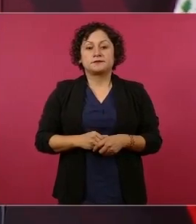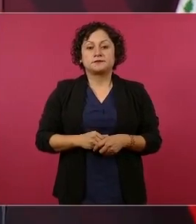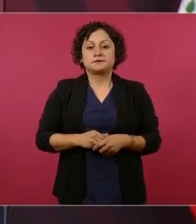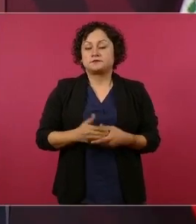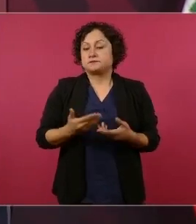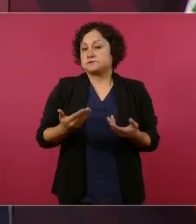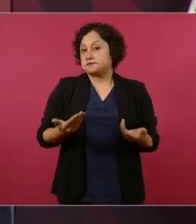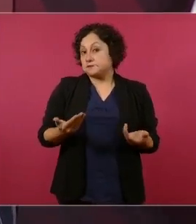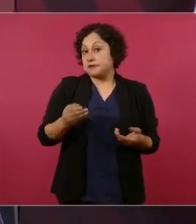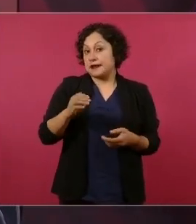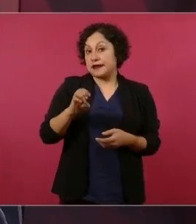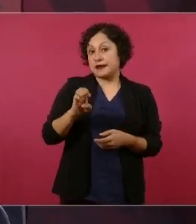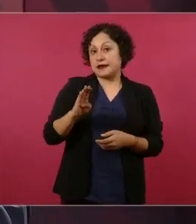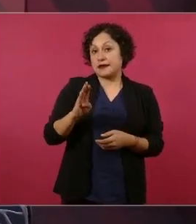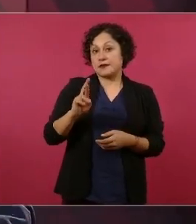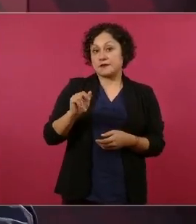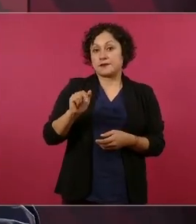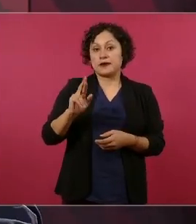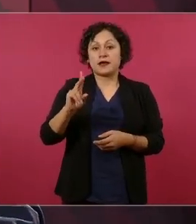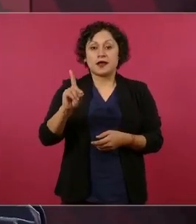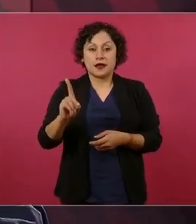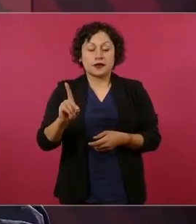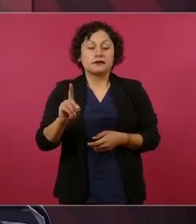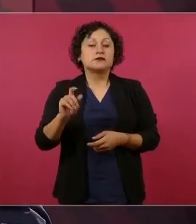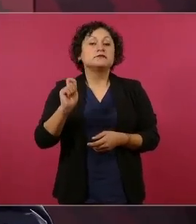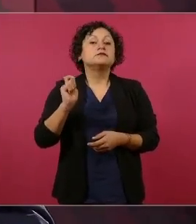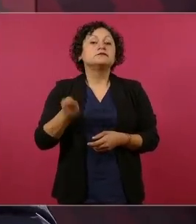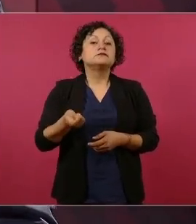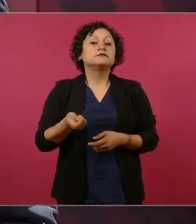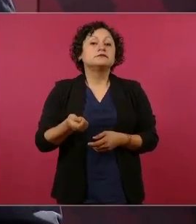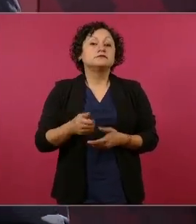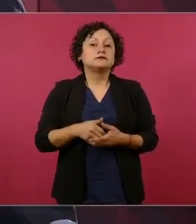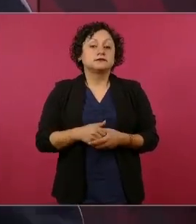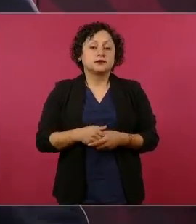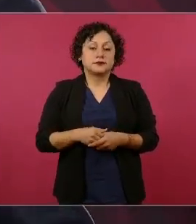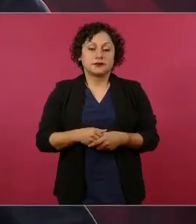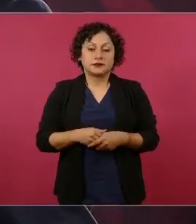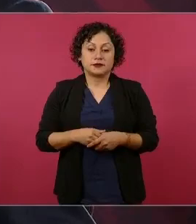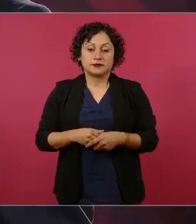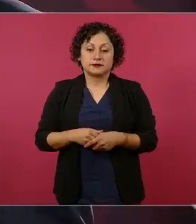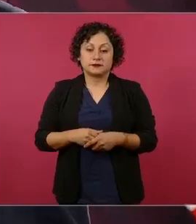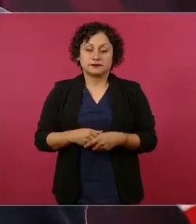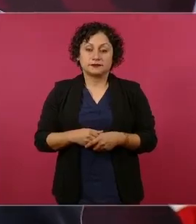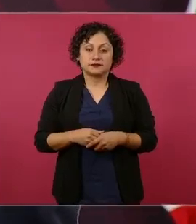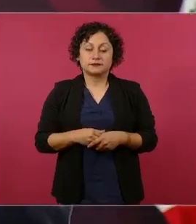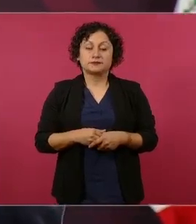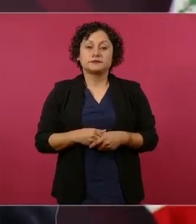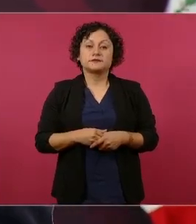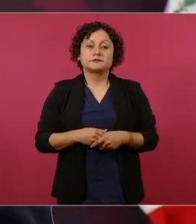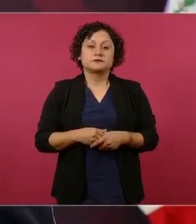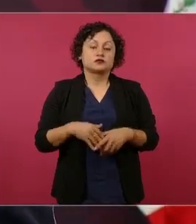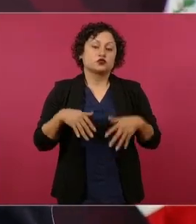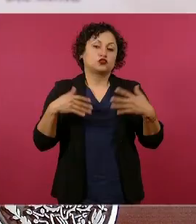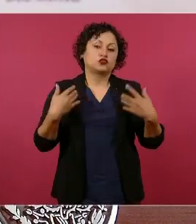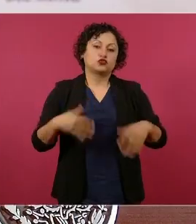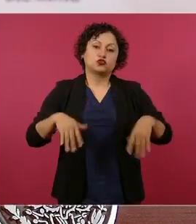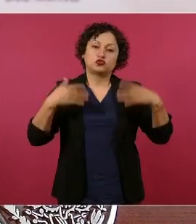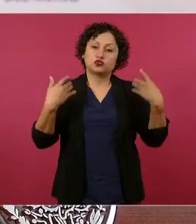Marcelo Ebrard, pues, tiene muchísima experiencia,